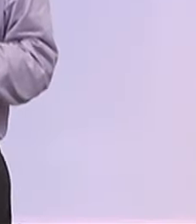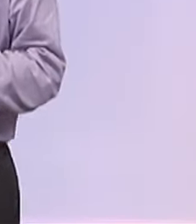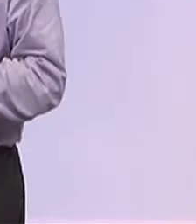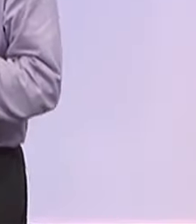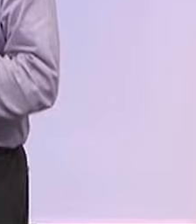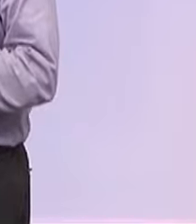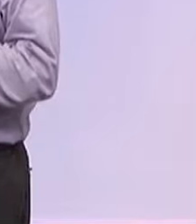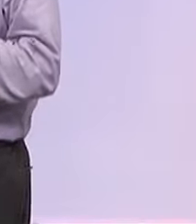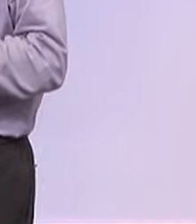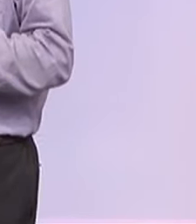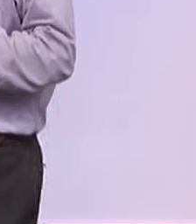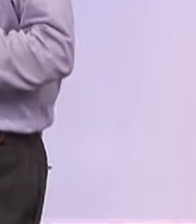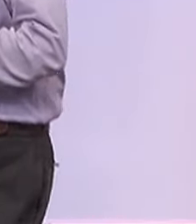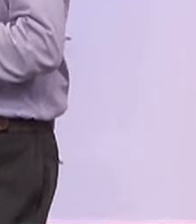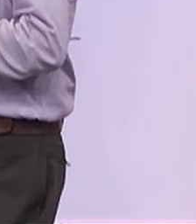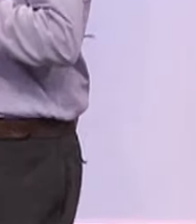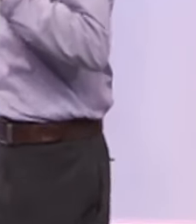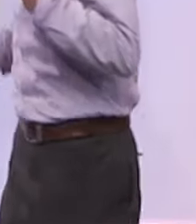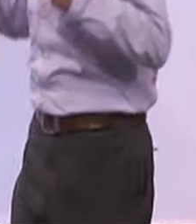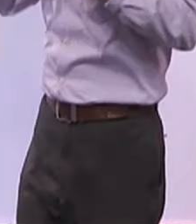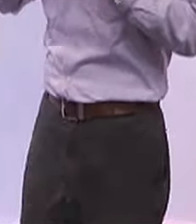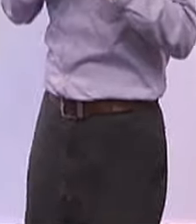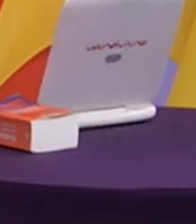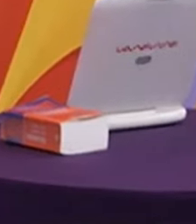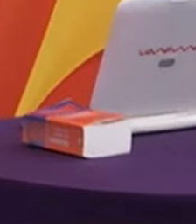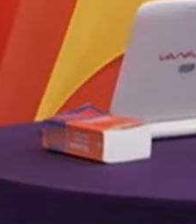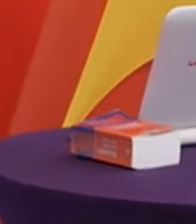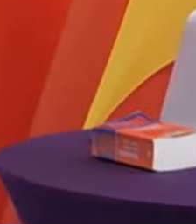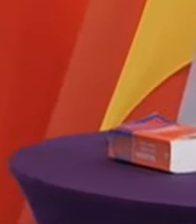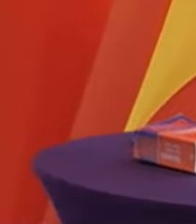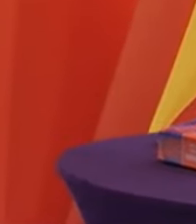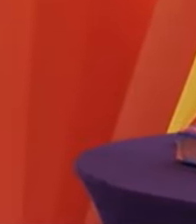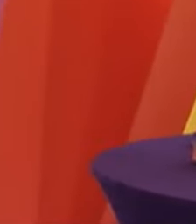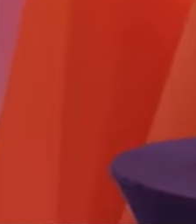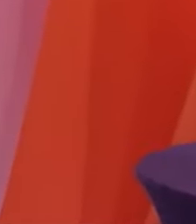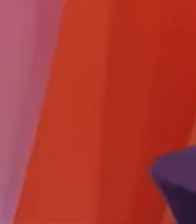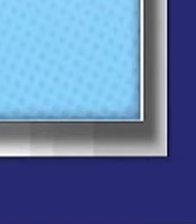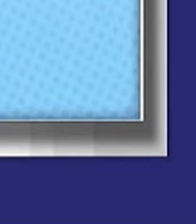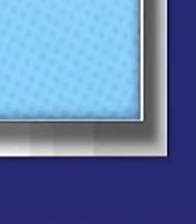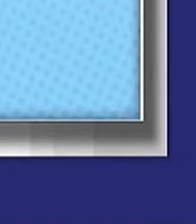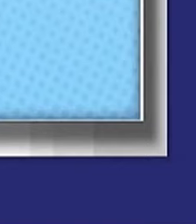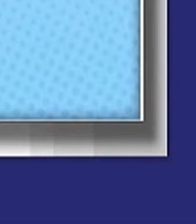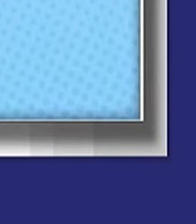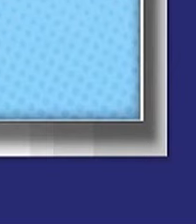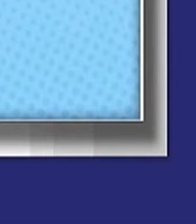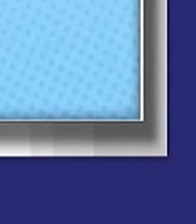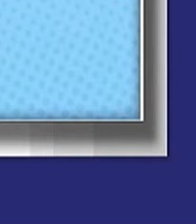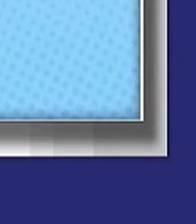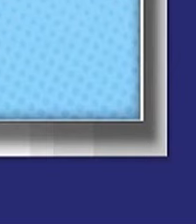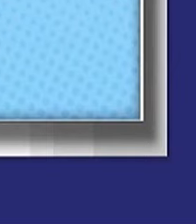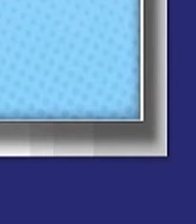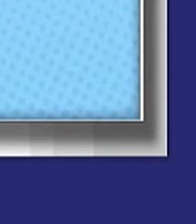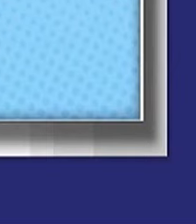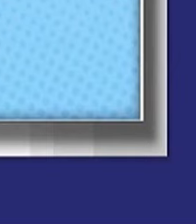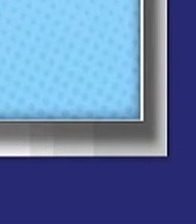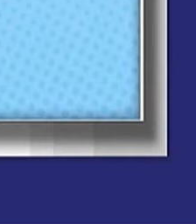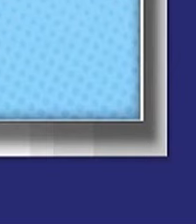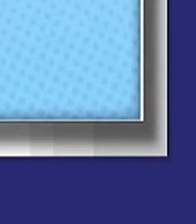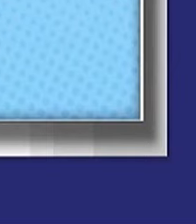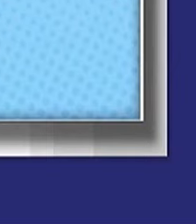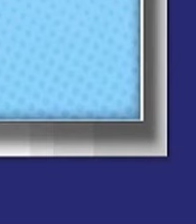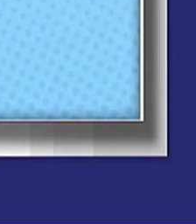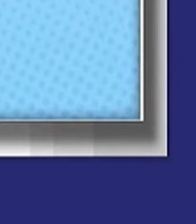iniciar hoy con unas recomendaciones básicas. Primero, no tengan miedo. Muchas personas